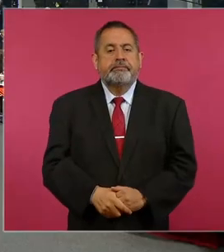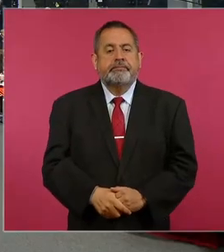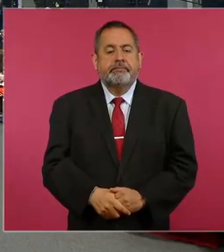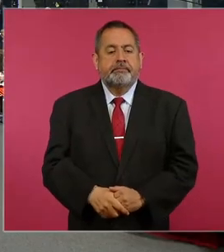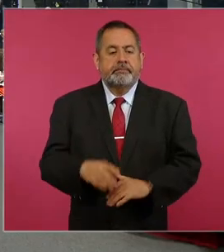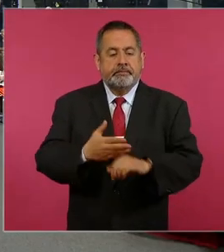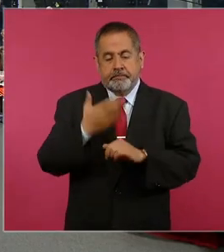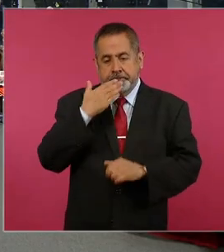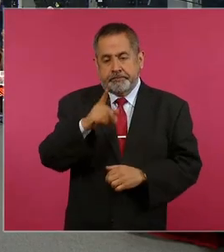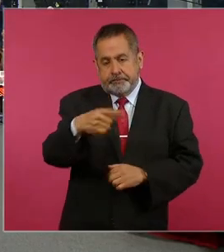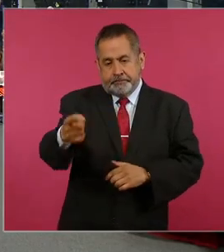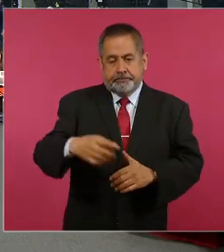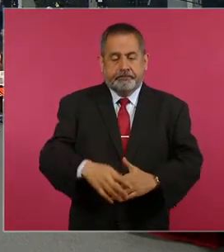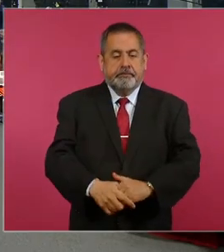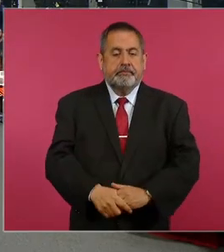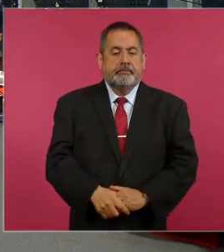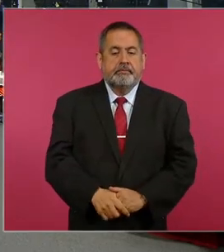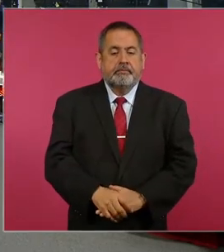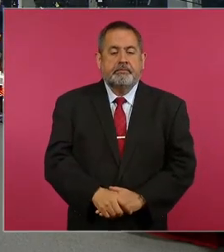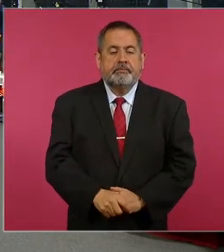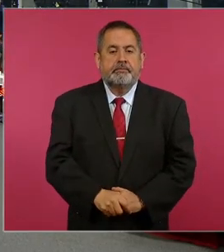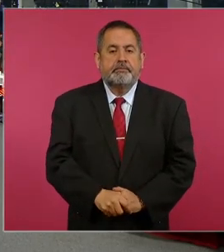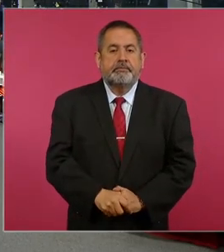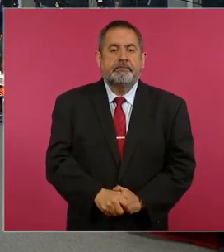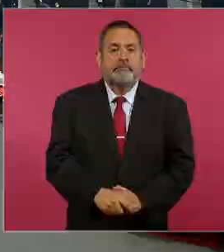Muy bien, vamos.